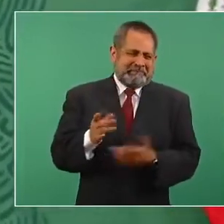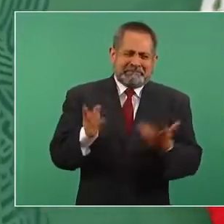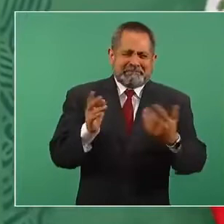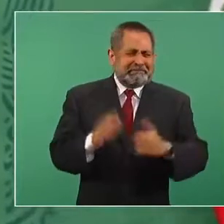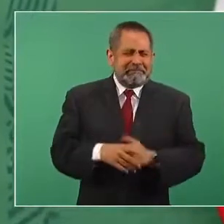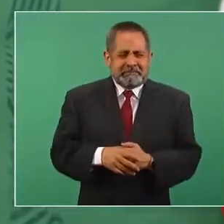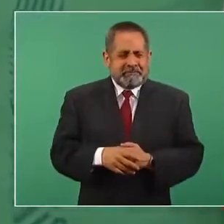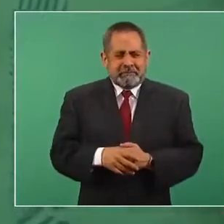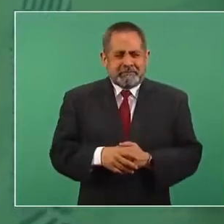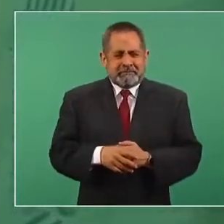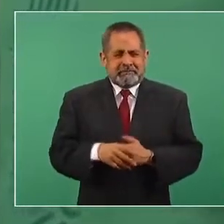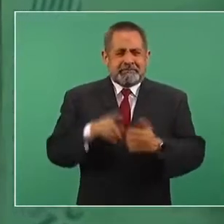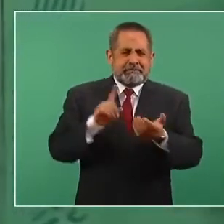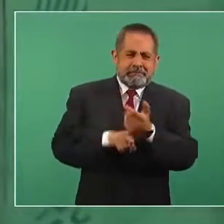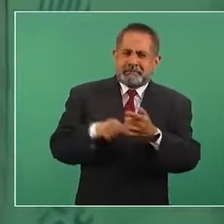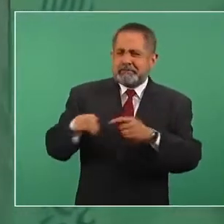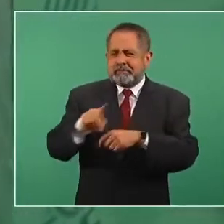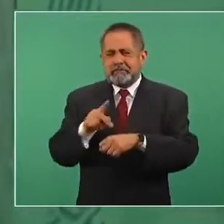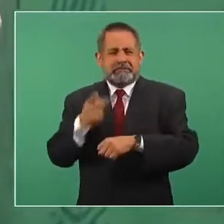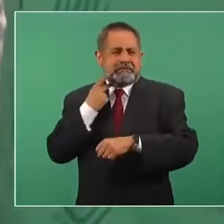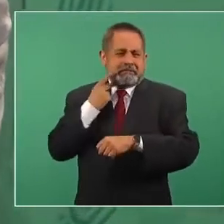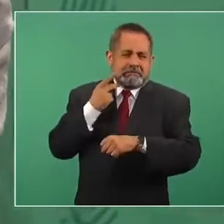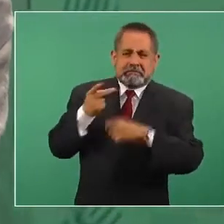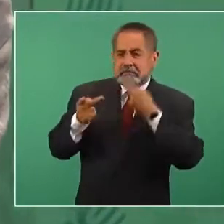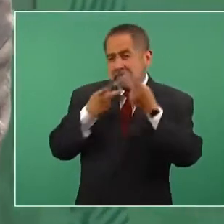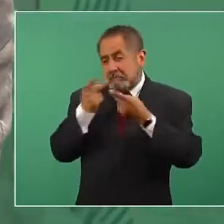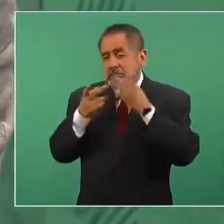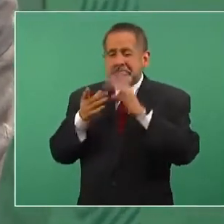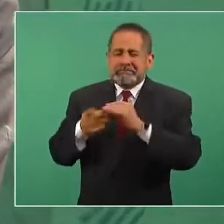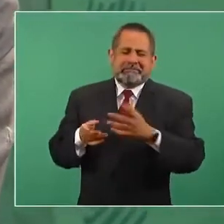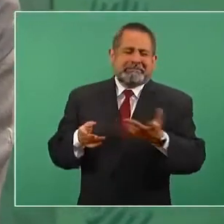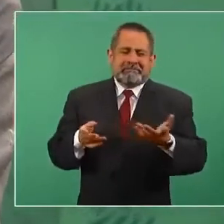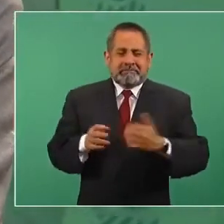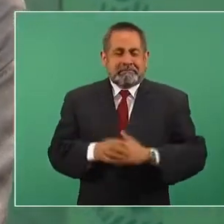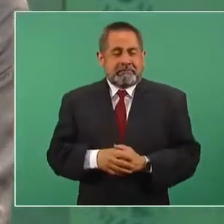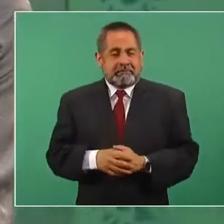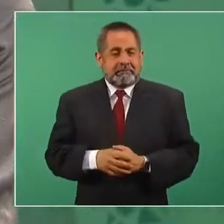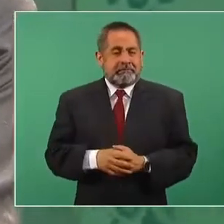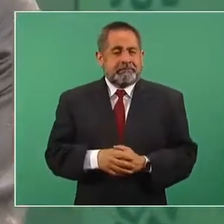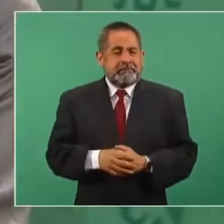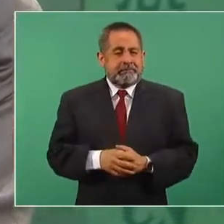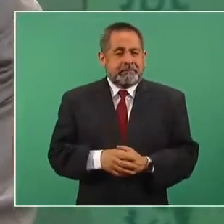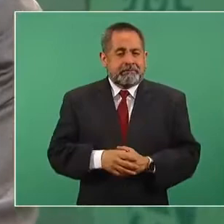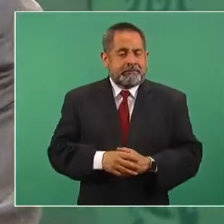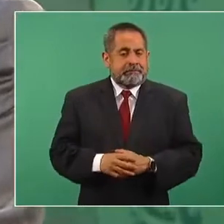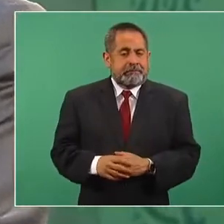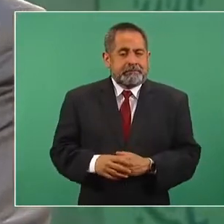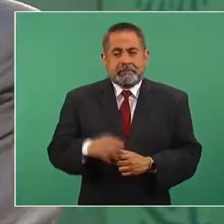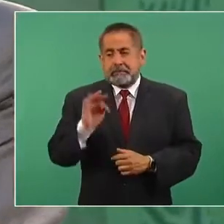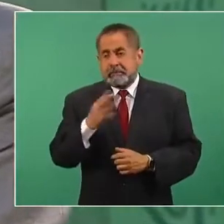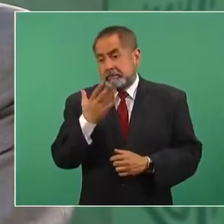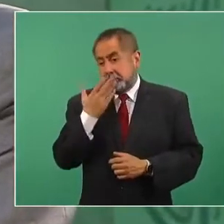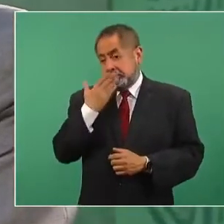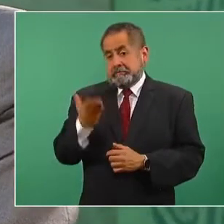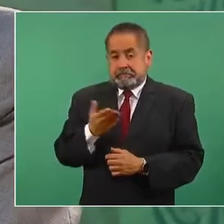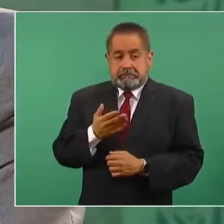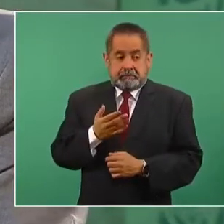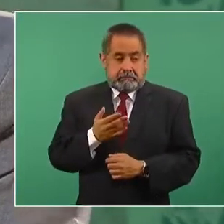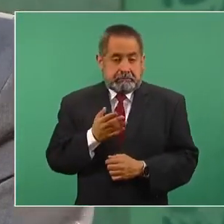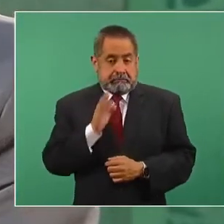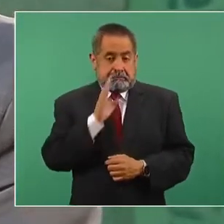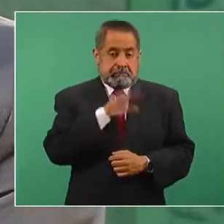es lo que tiene que ver con la política, que si está bien, está mal,